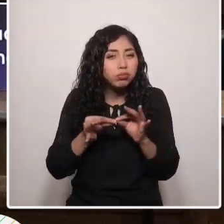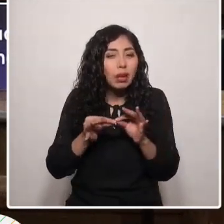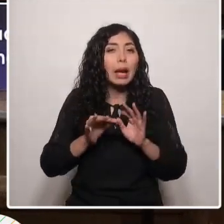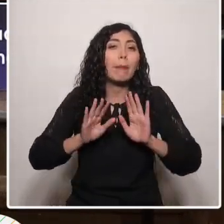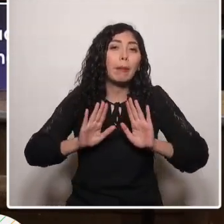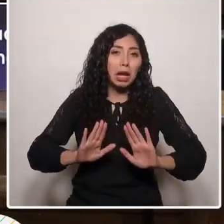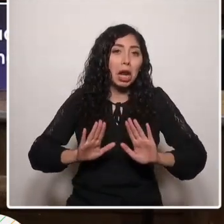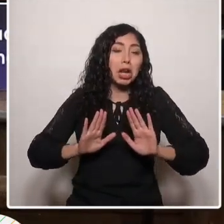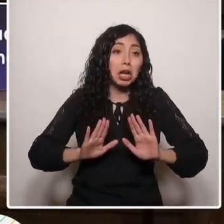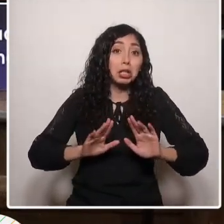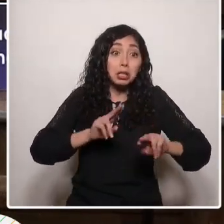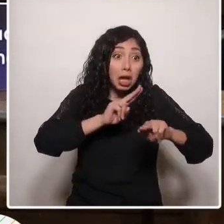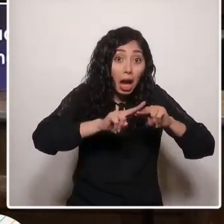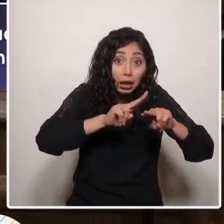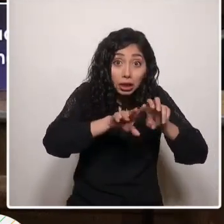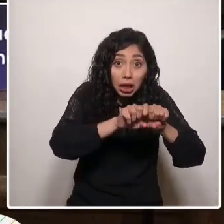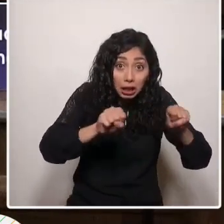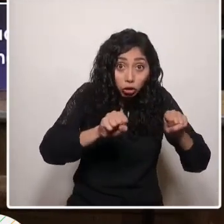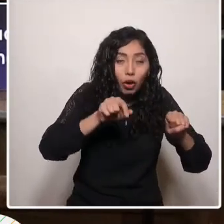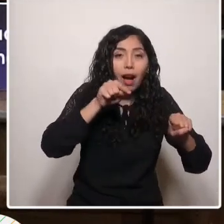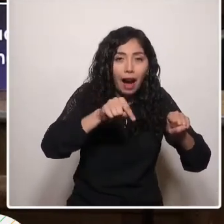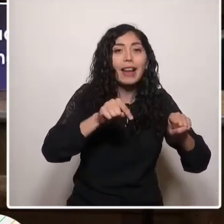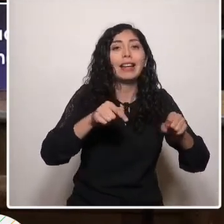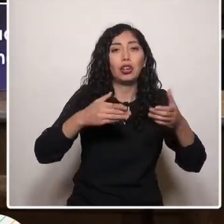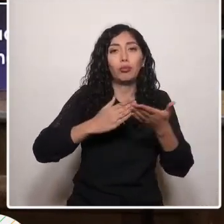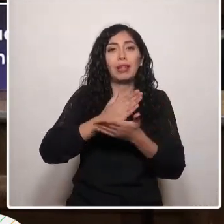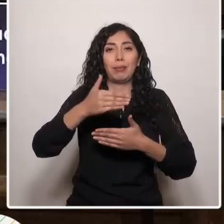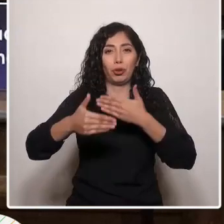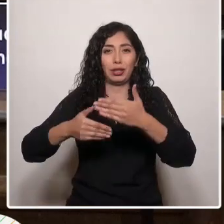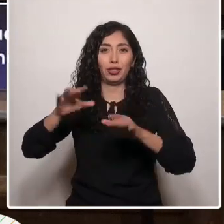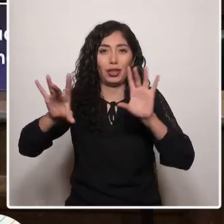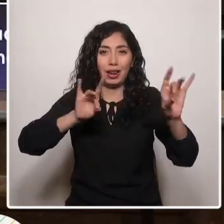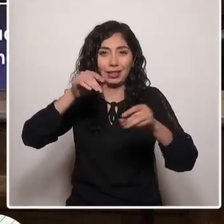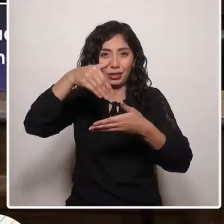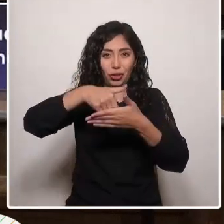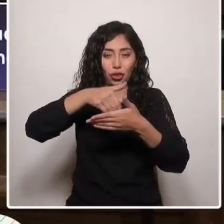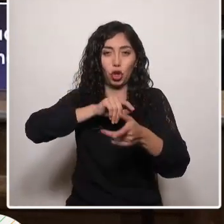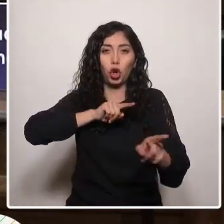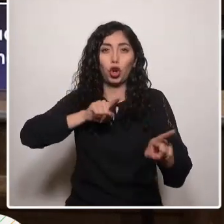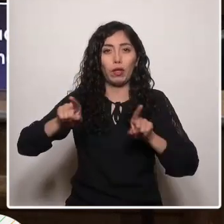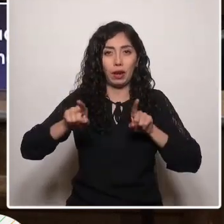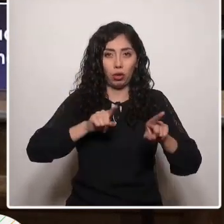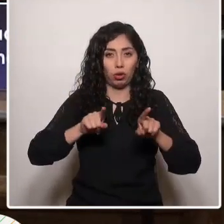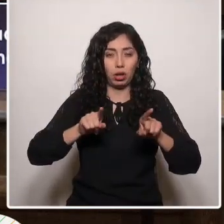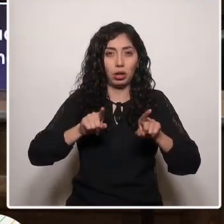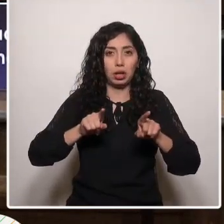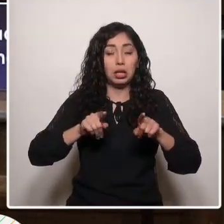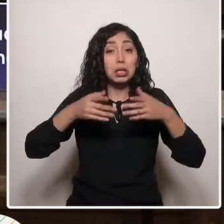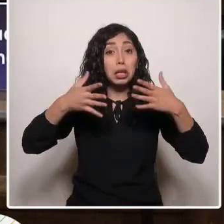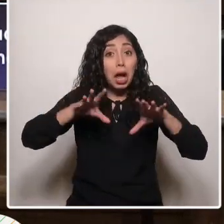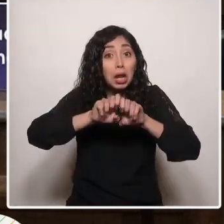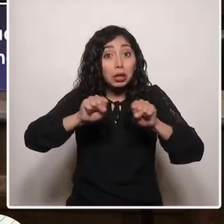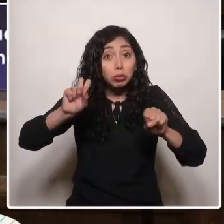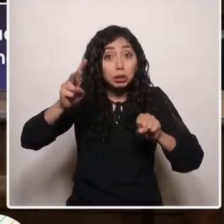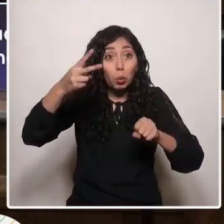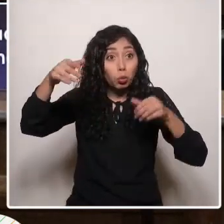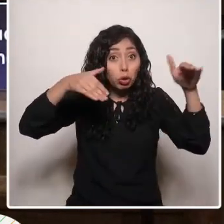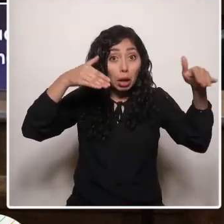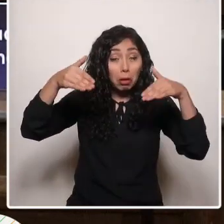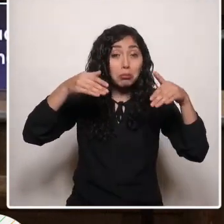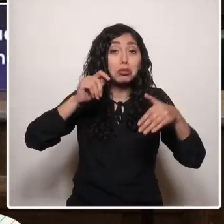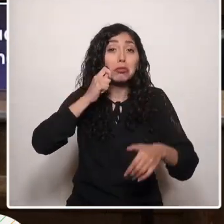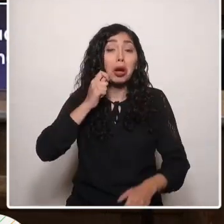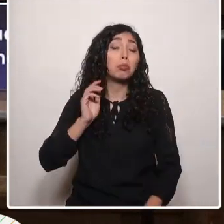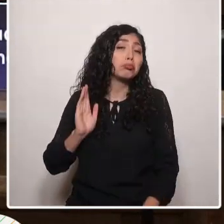realice y luego hacer el proceso de elección de los coordinadores. Si se hizo el segundo llamado, entonces tenemos que continuar adelante, pero creo que